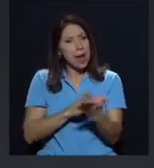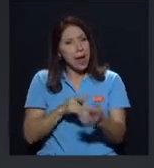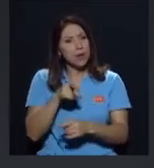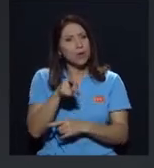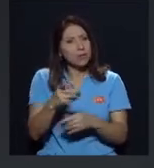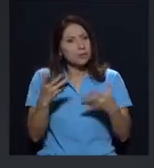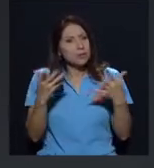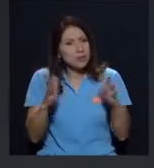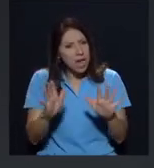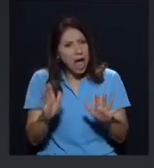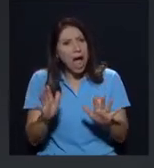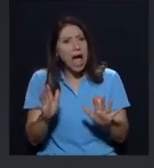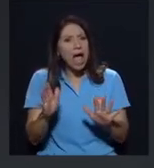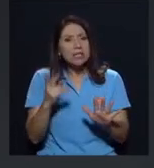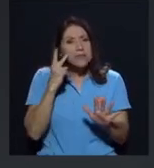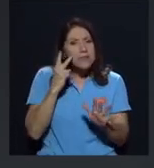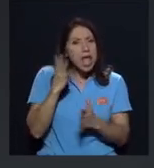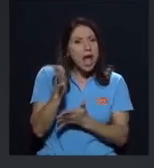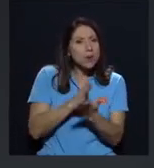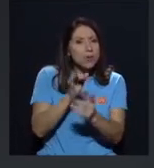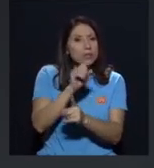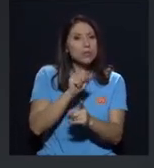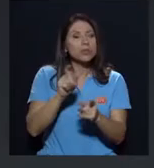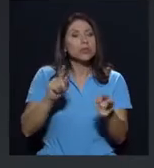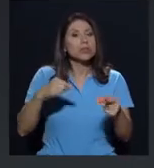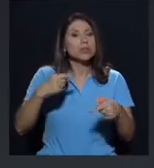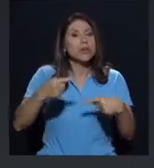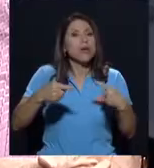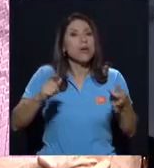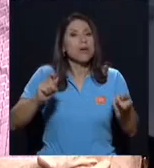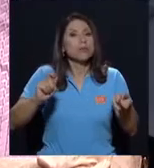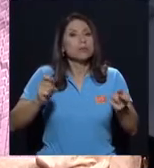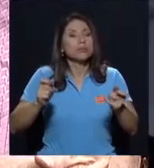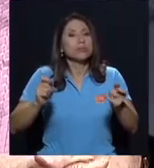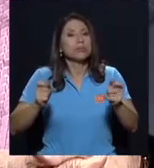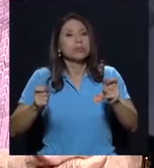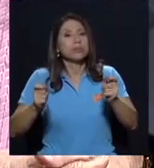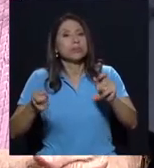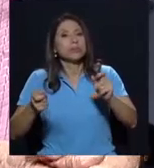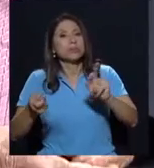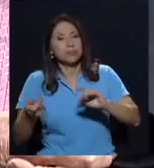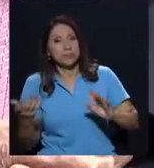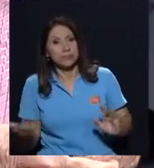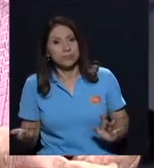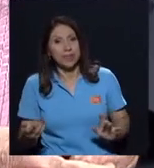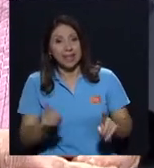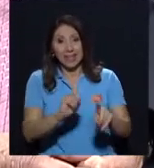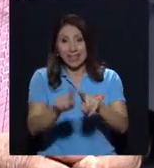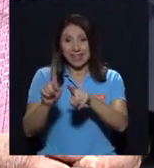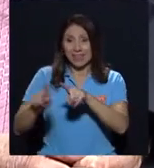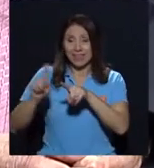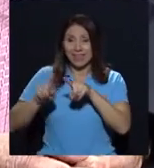vi vientos de cambio por decir algo las calificadoras